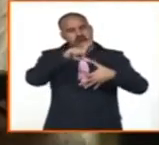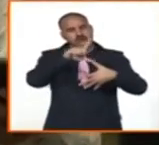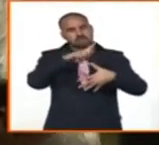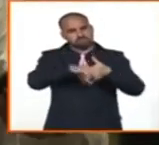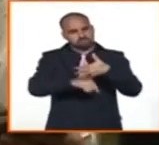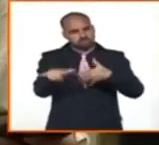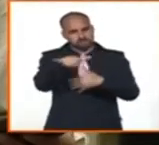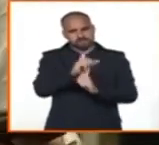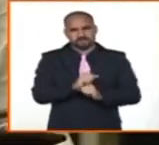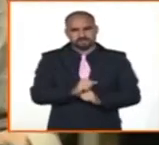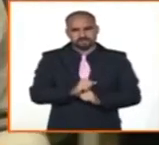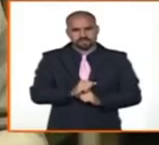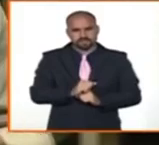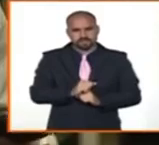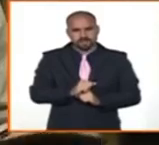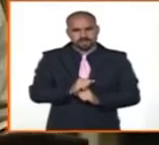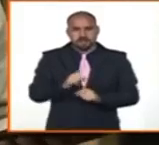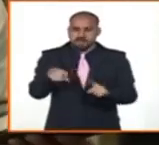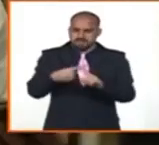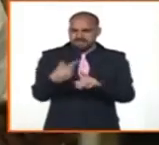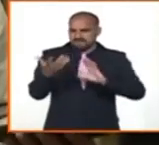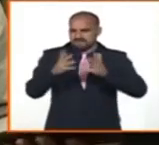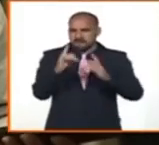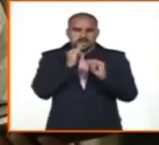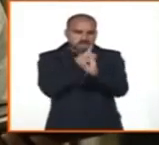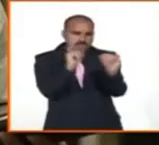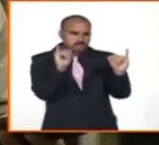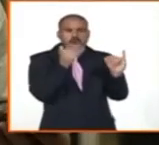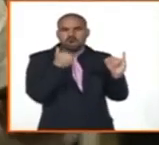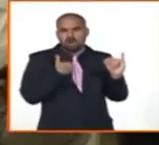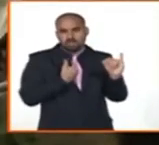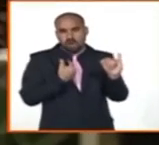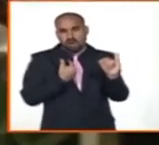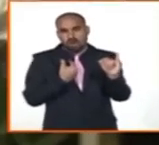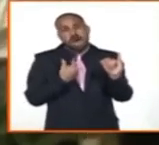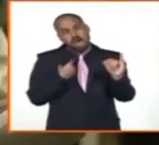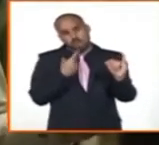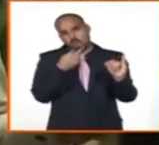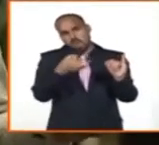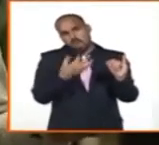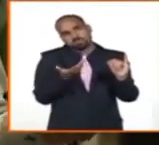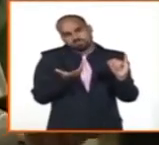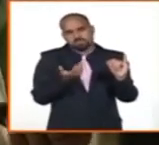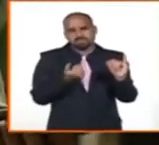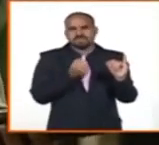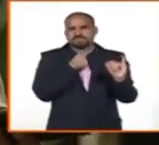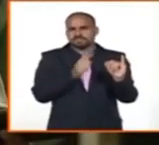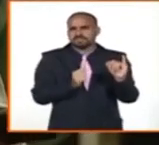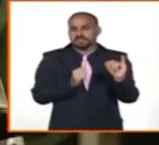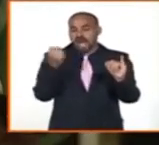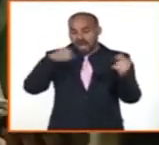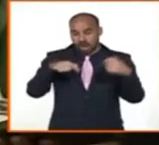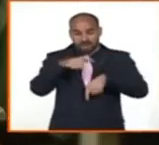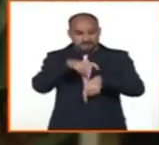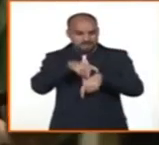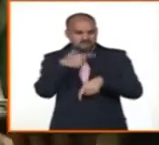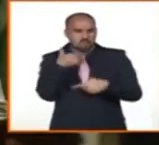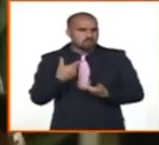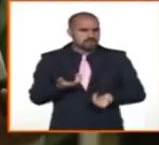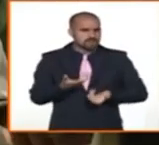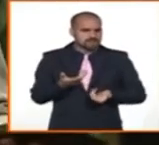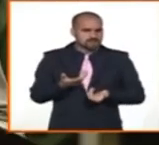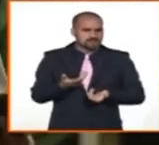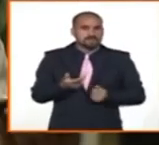términos de contenido de ese vehículo, ¿no? Y ahí yo pondría dos cosas. El gran momento en el cual estamos, que hay una frase que